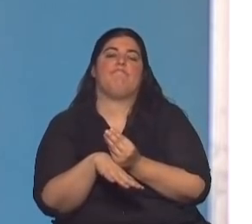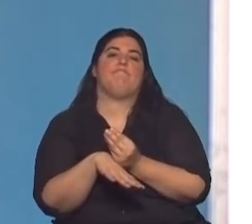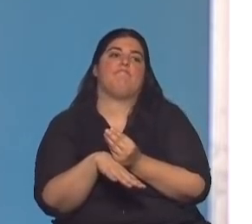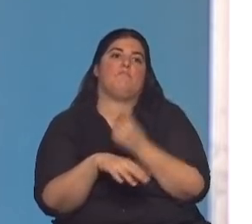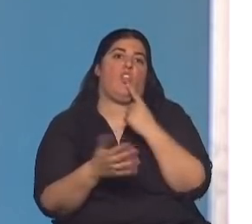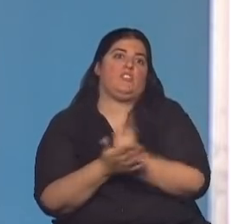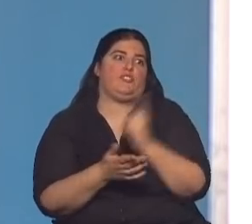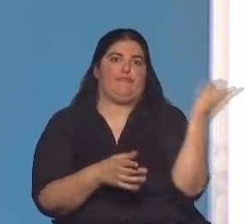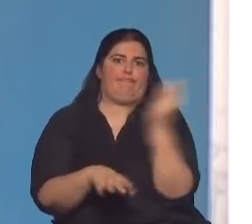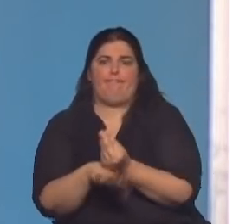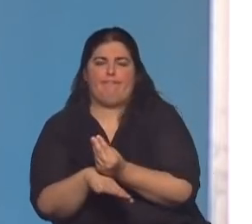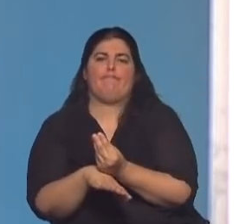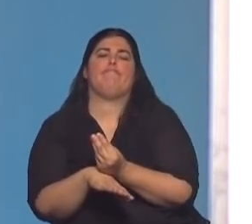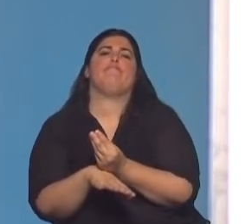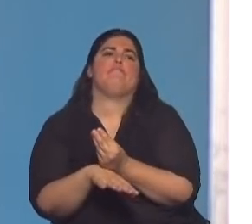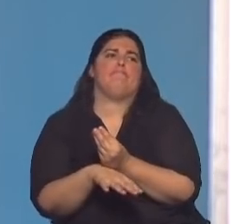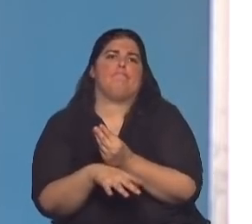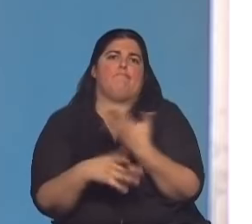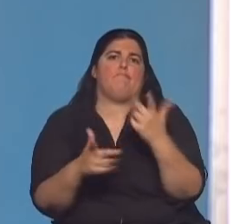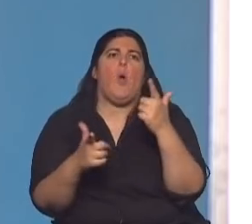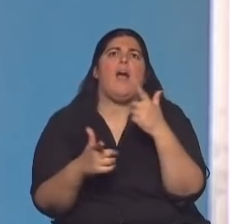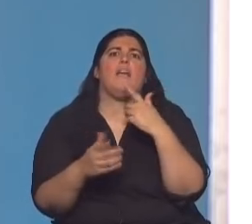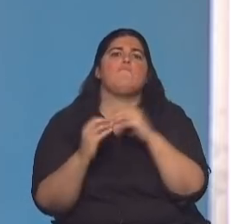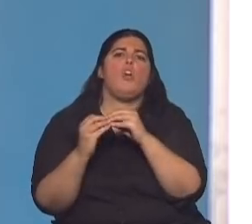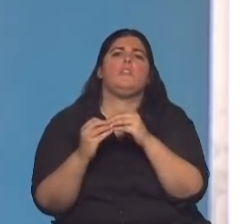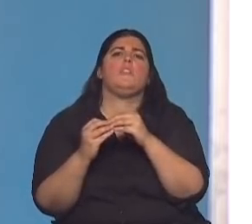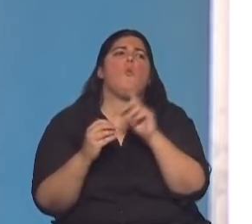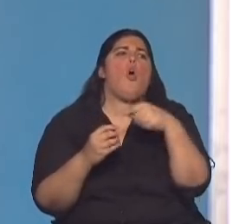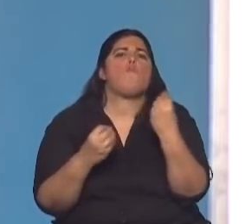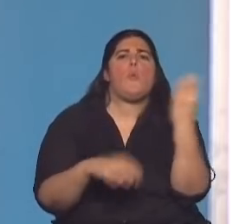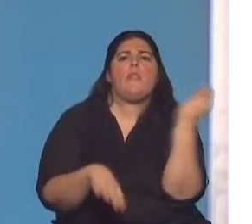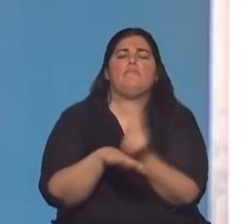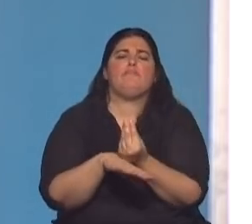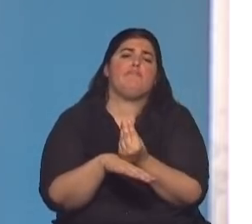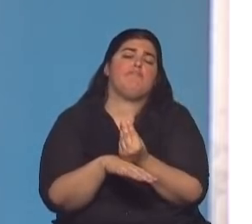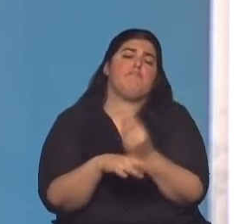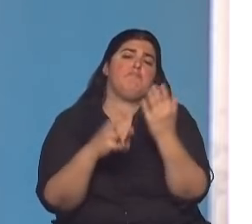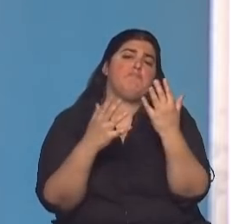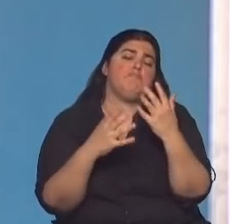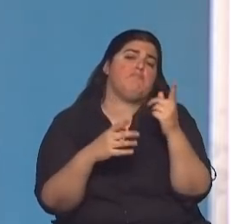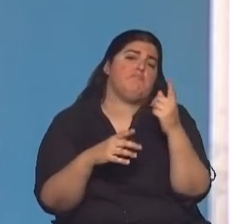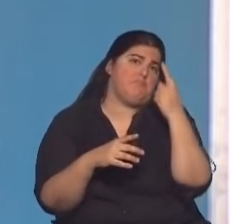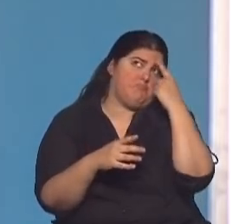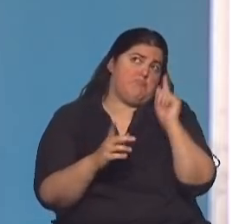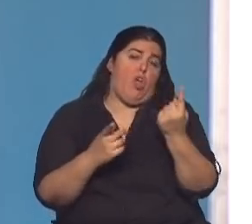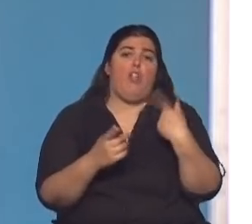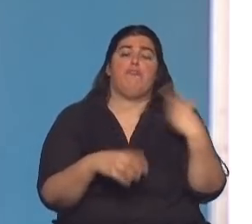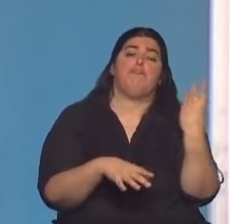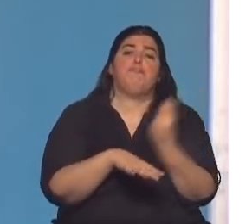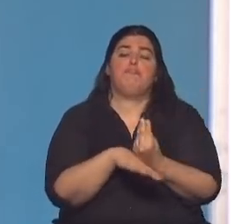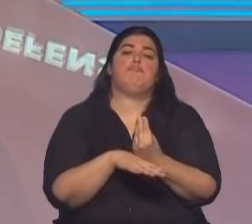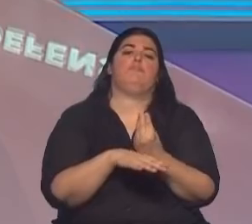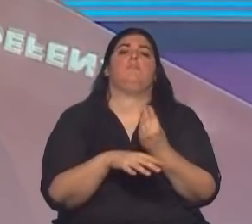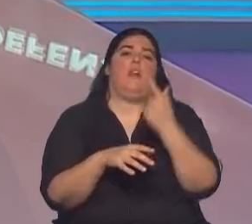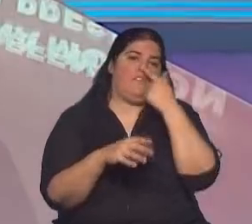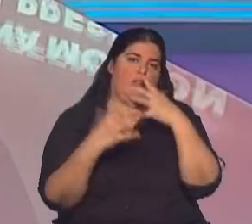arbitraria, argumentan los críticos, de cargos jerárquicos dentro de las Fuerzas Armadas, y termina con la renuncia del ministro. Vamos a